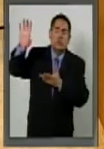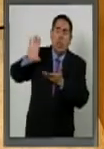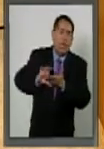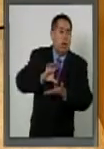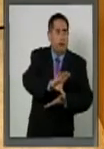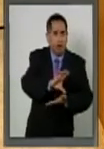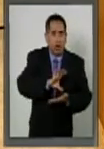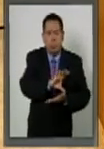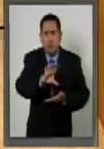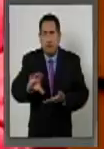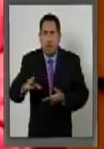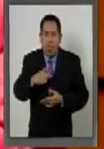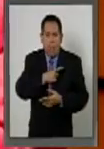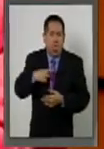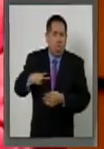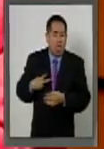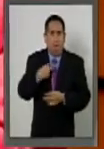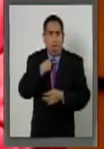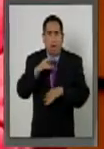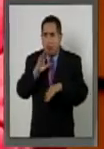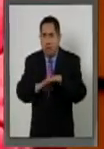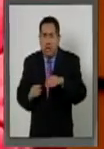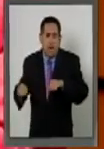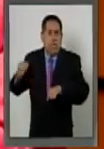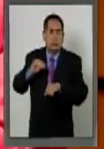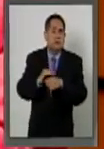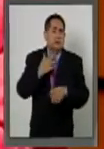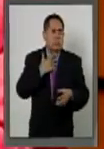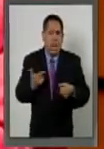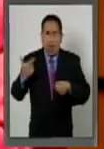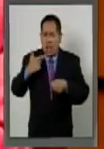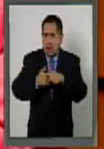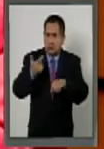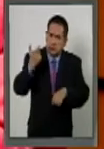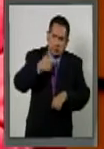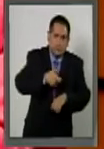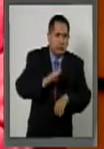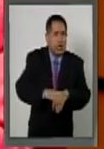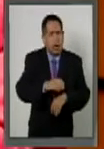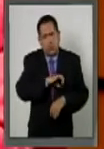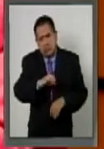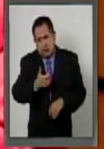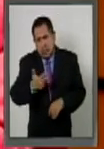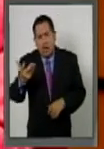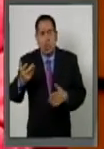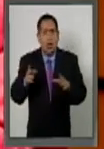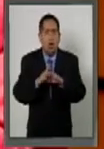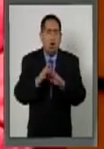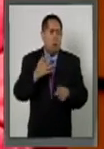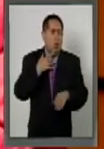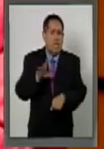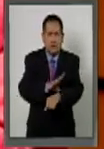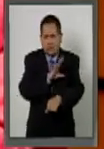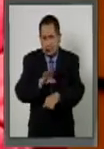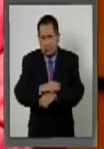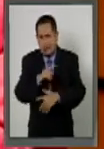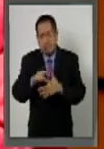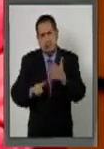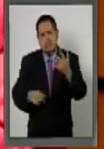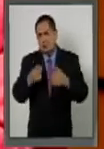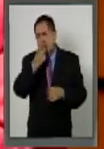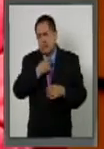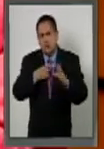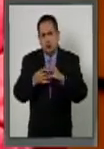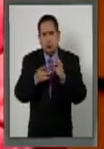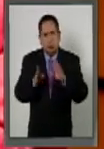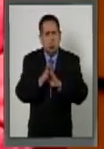para agregarnos otro gasolinazo, así como el gas y la electricidad que nos dijeron que